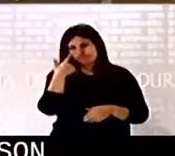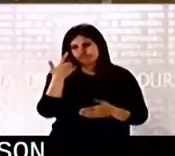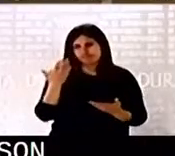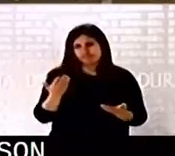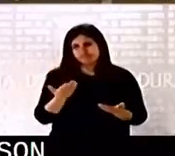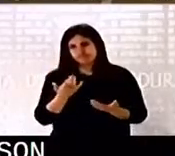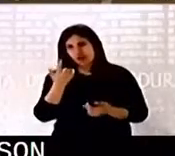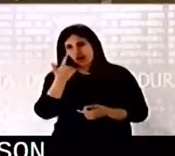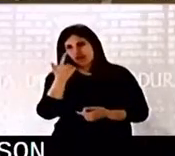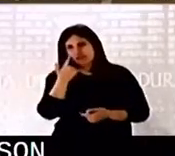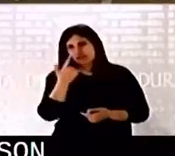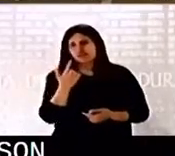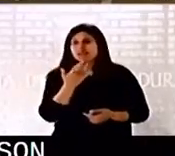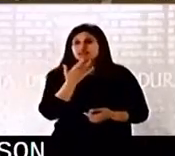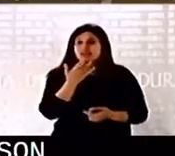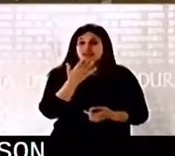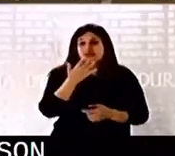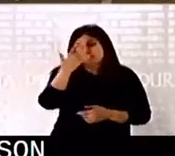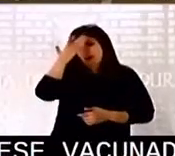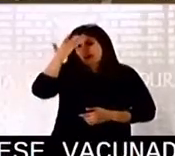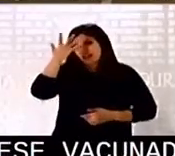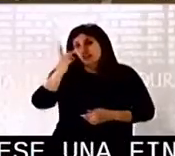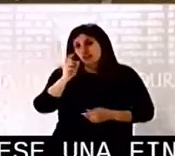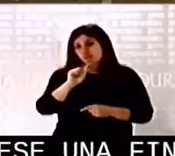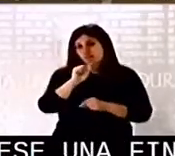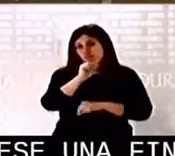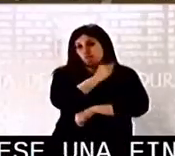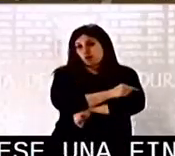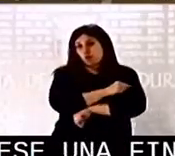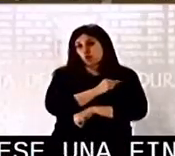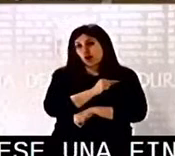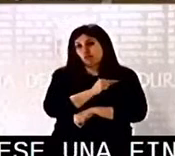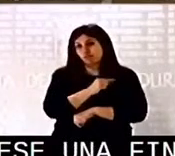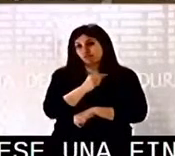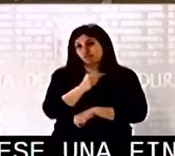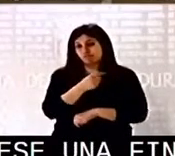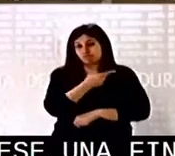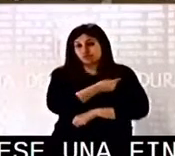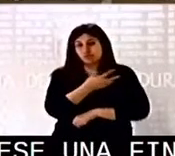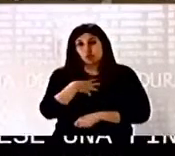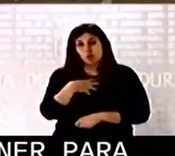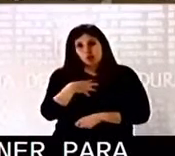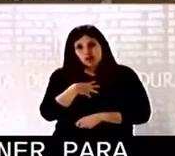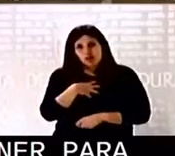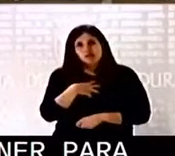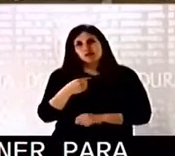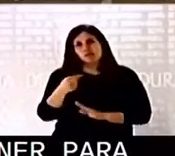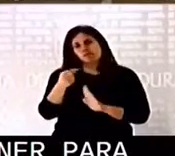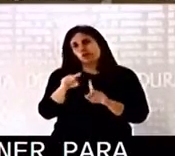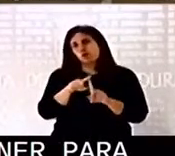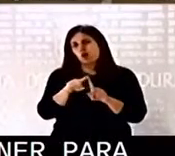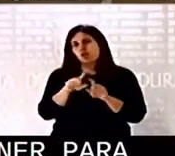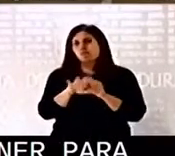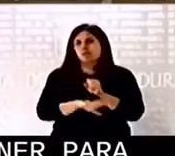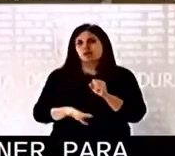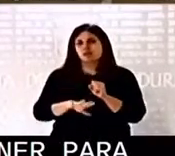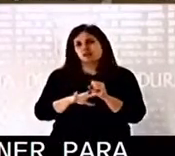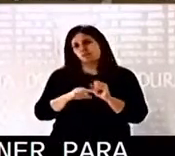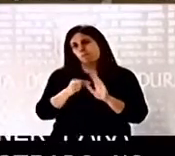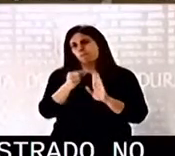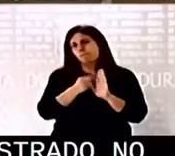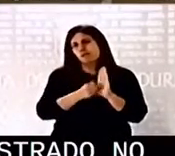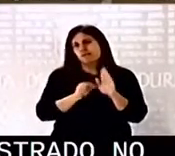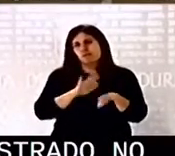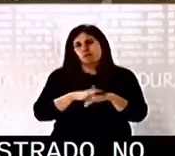si no existiese vacuna o si no se autorizase la vacuna, que pudiésemos tener para mantener la presencialidad que se ha mostrado no solo buena para